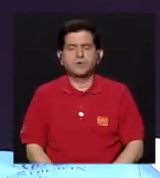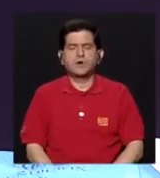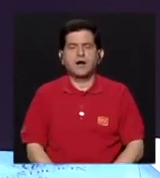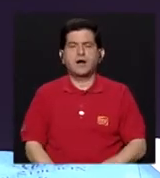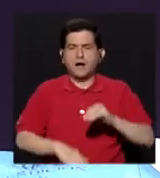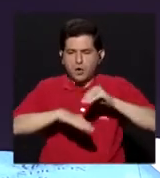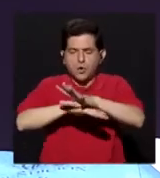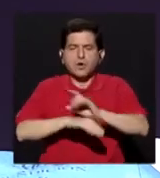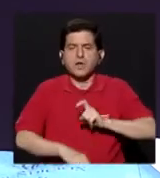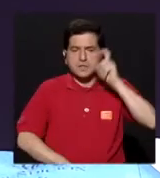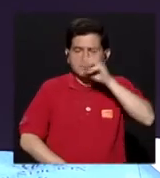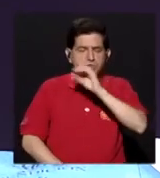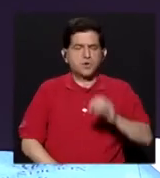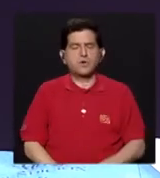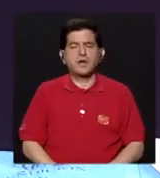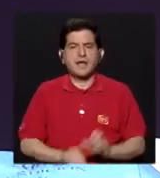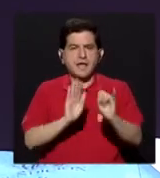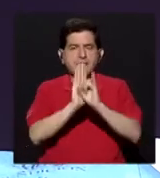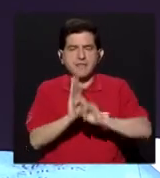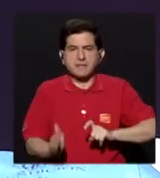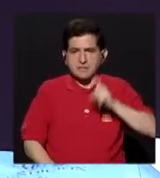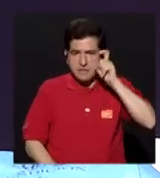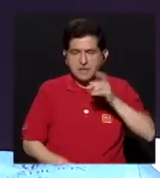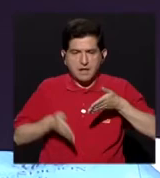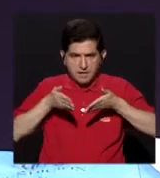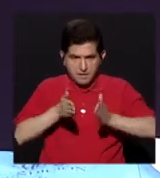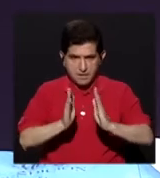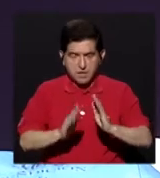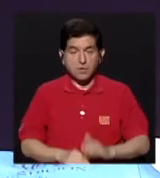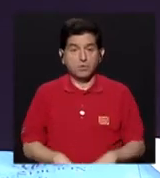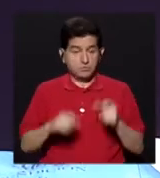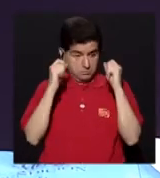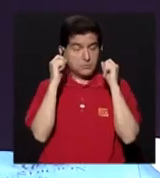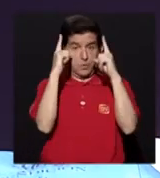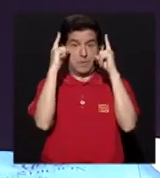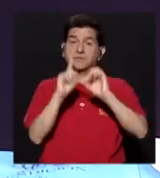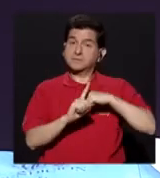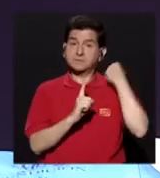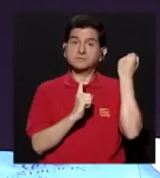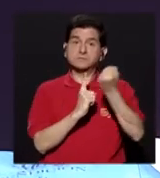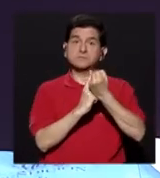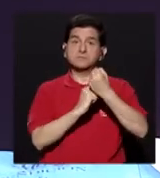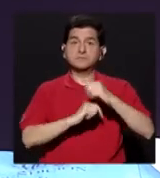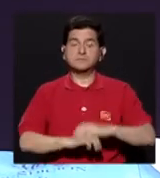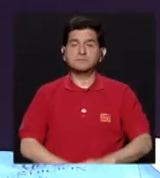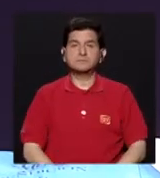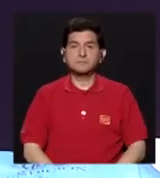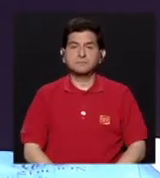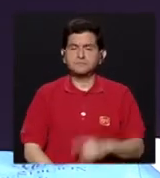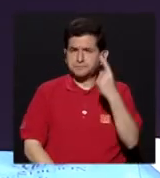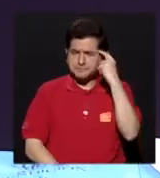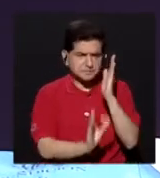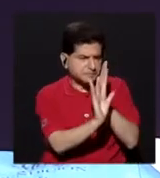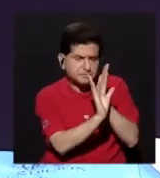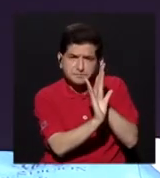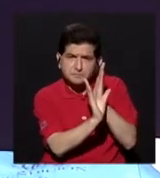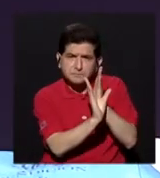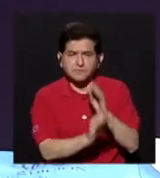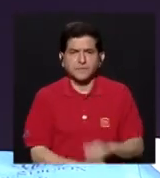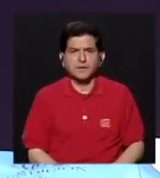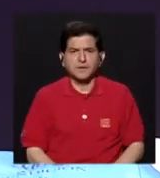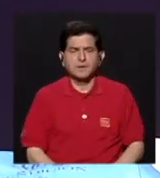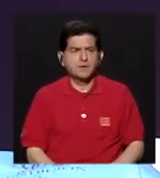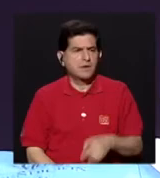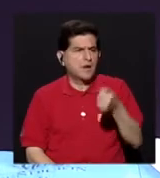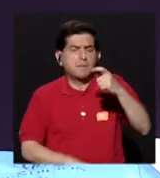de su hijo o hija, ¿verdad? Esto para nosotros es impresionante, inclusive desde el punto de vista psicológico, ver cómo en